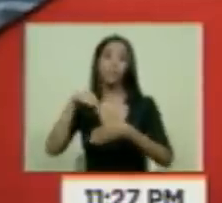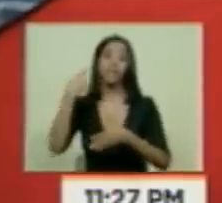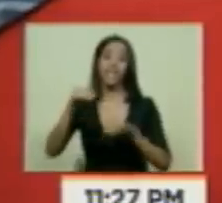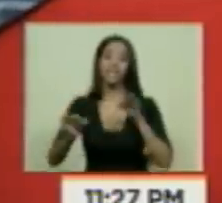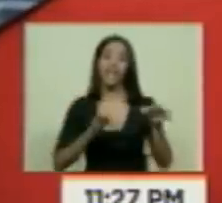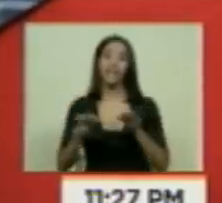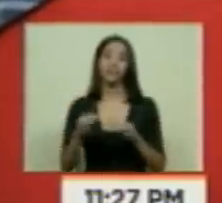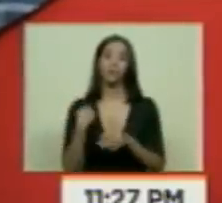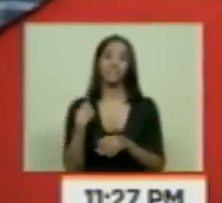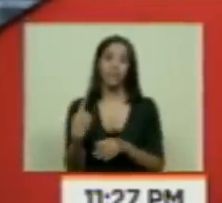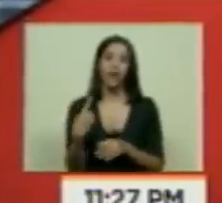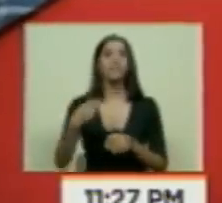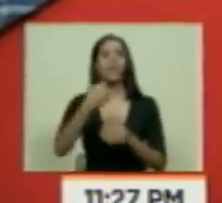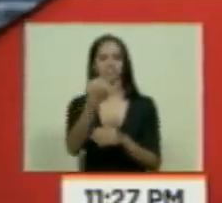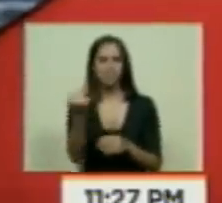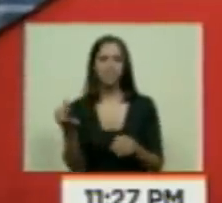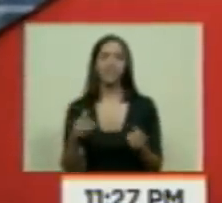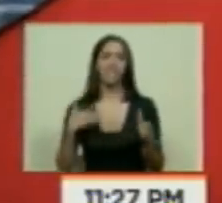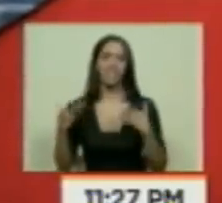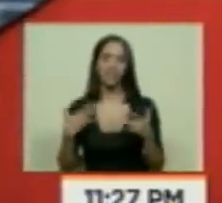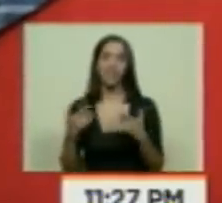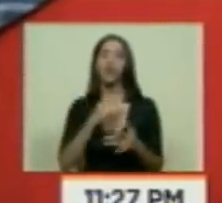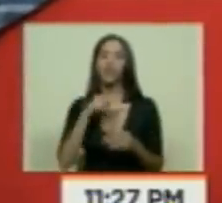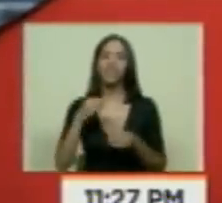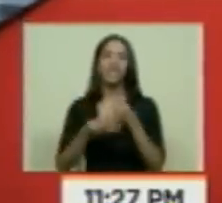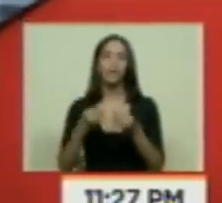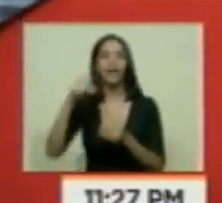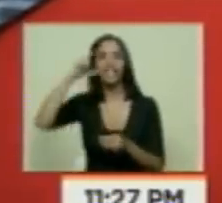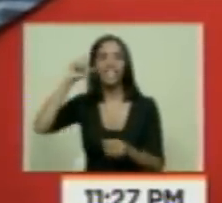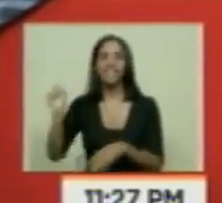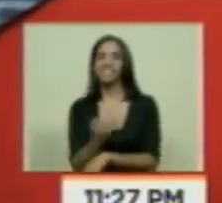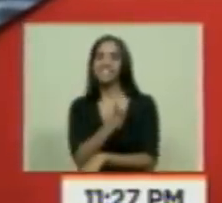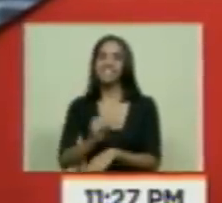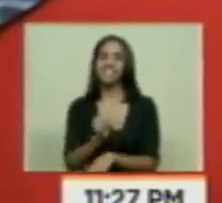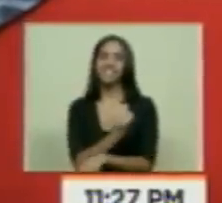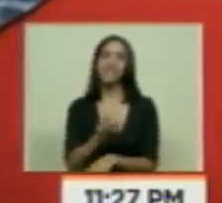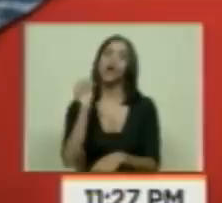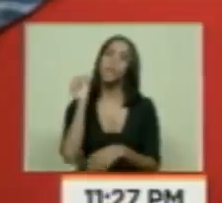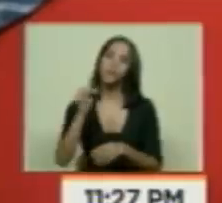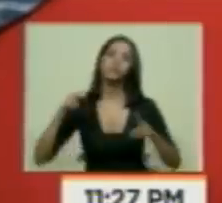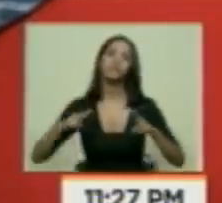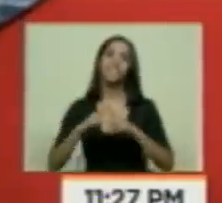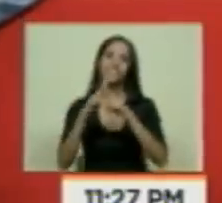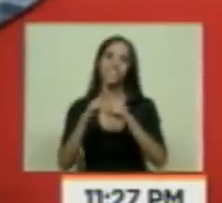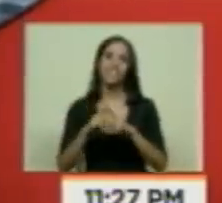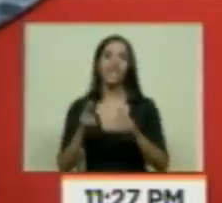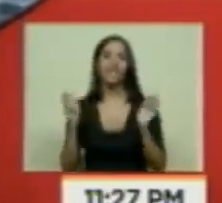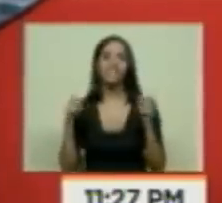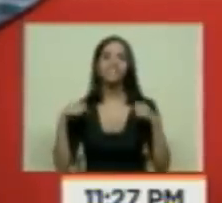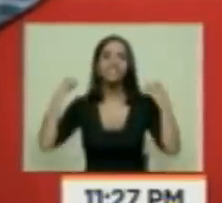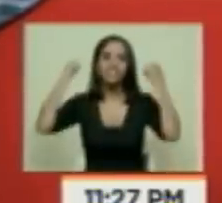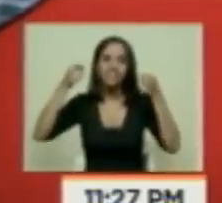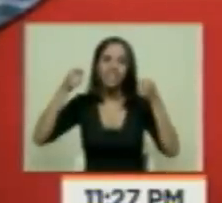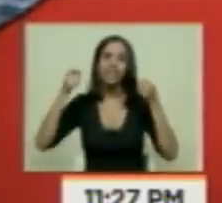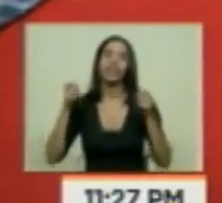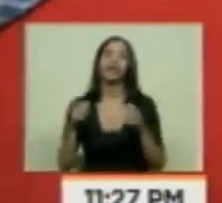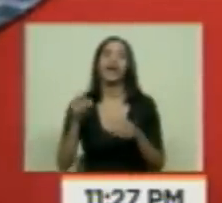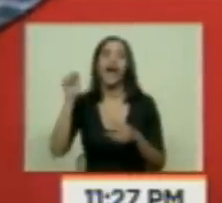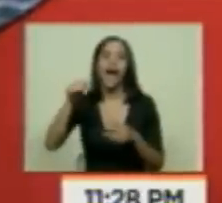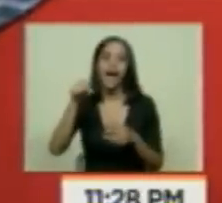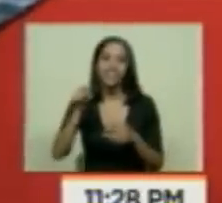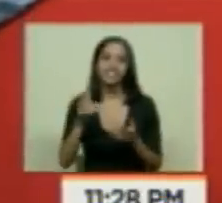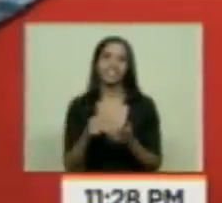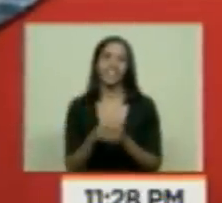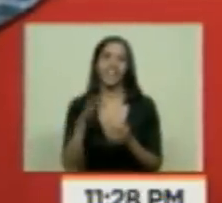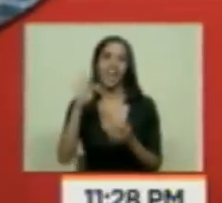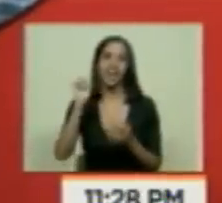y hay diferentes actividades. Nosotros haremos el Día de la Salsa nuestro en Punto de Encuentro en San Agustín. Estarán las FARC,